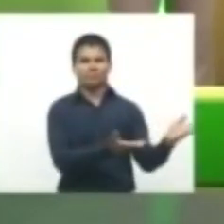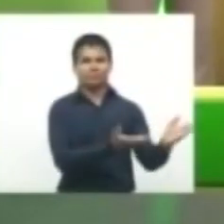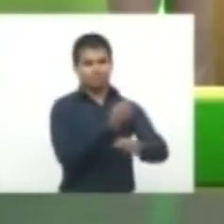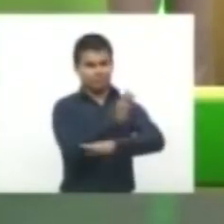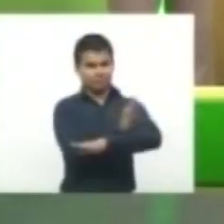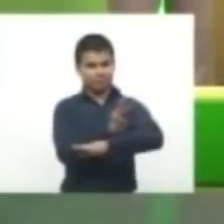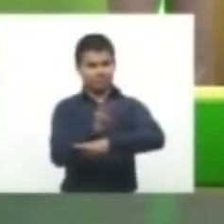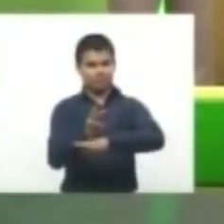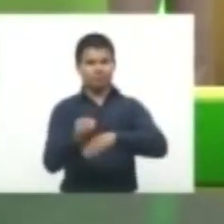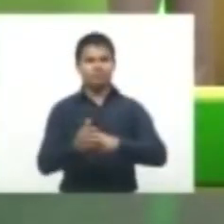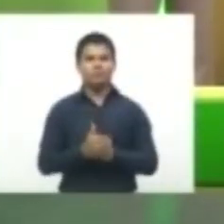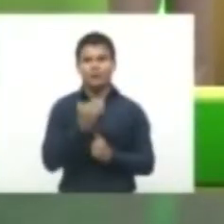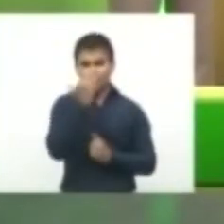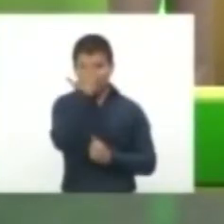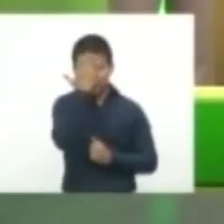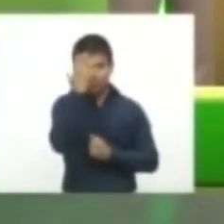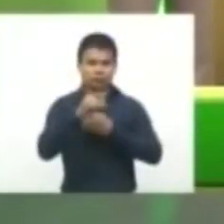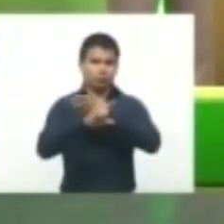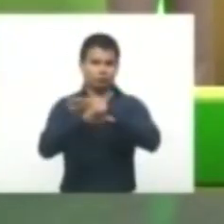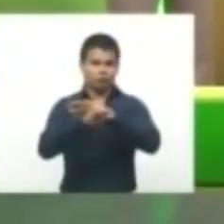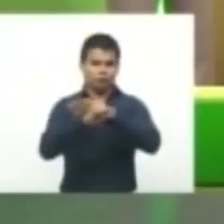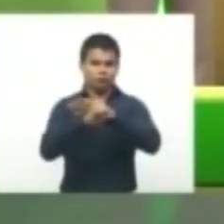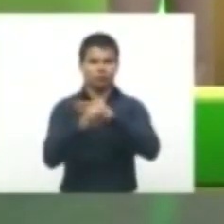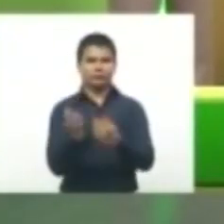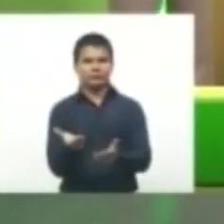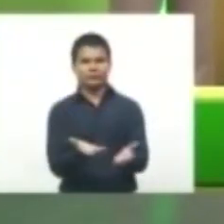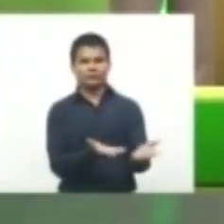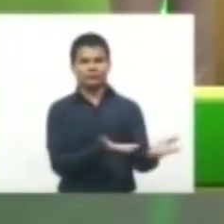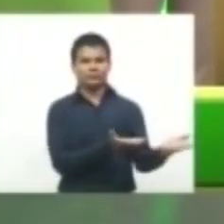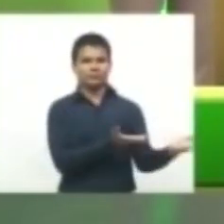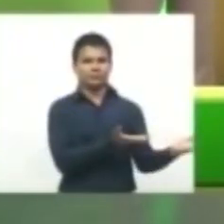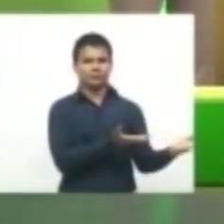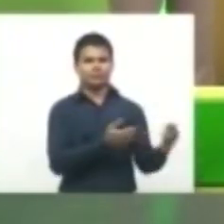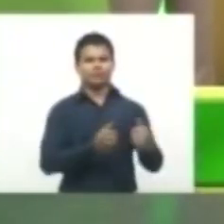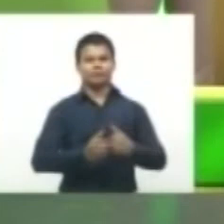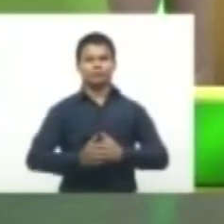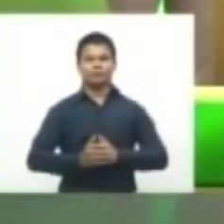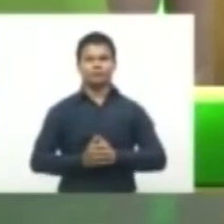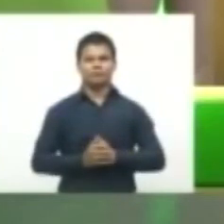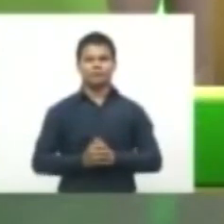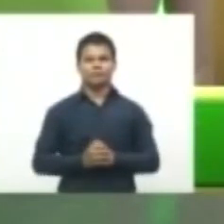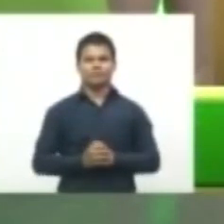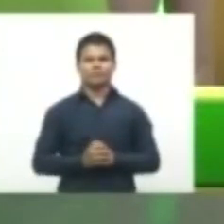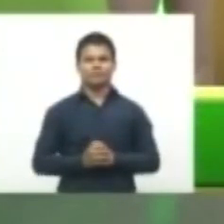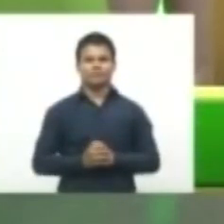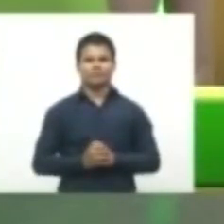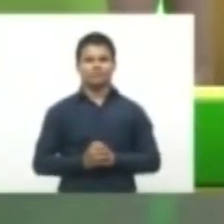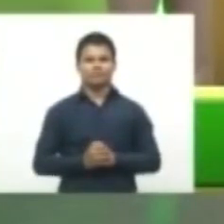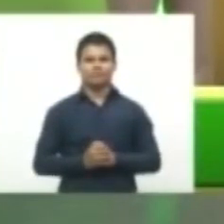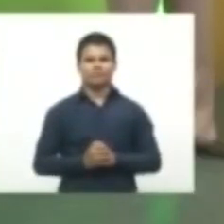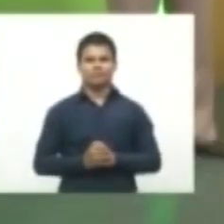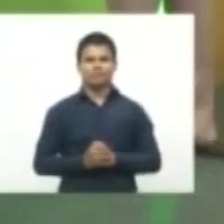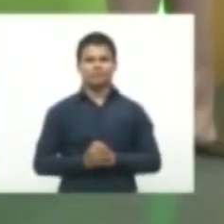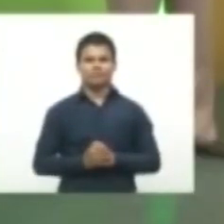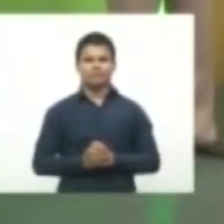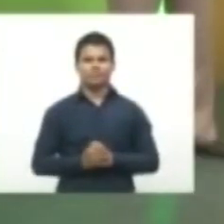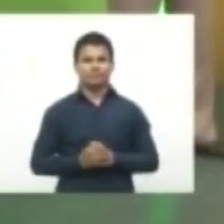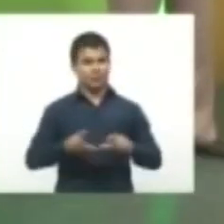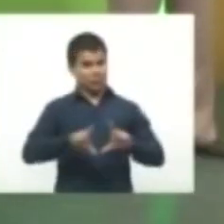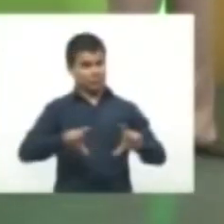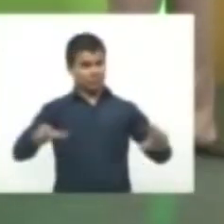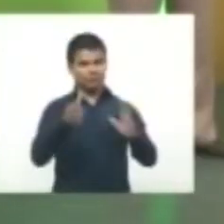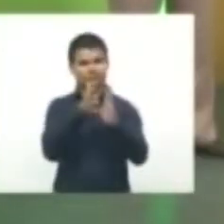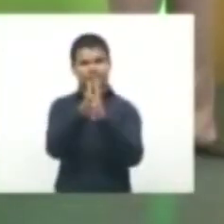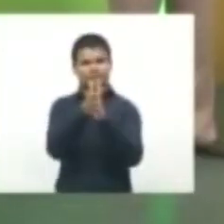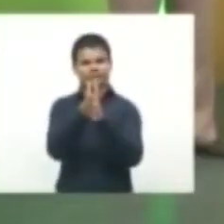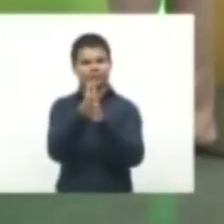www.lasnoticias.co. En Facebook nos pueden encontrar como Las Noticias de Telecaribe 6:30. Y en Twitter como @lasnoticias630. Aquí están los titulares que en